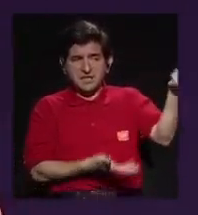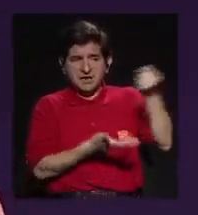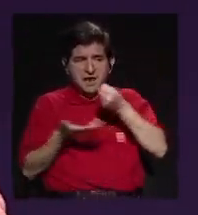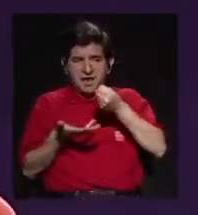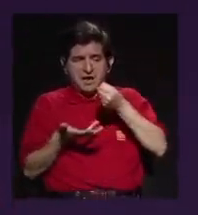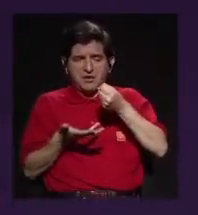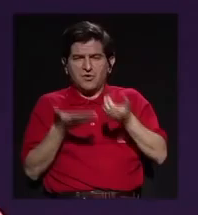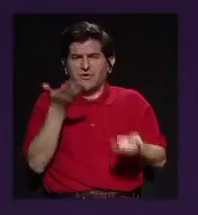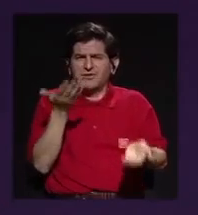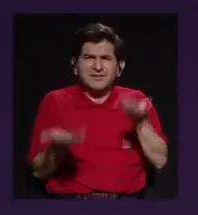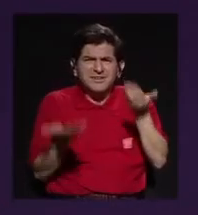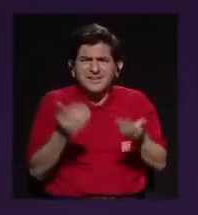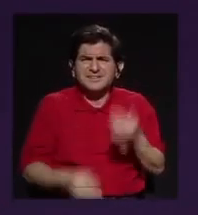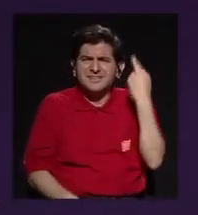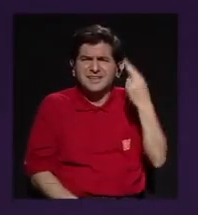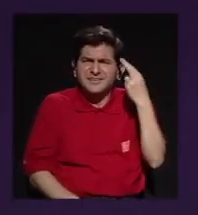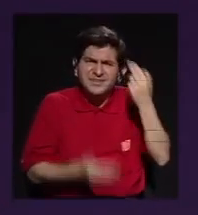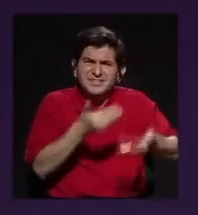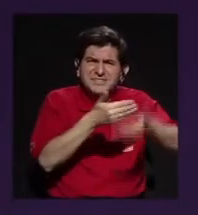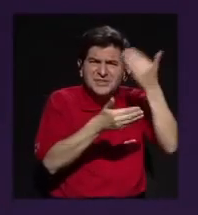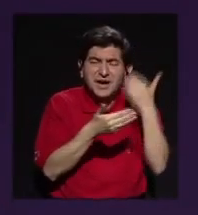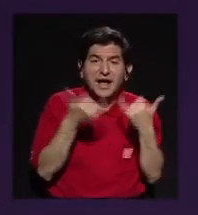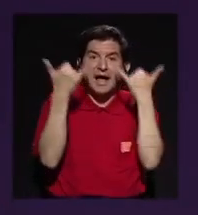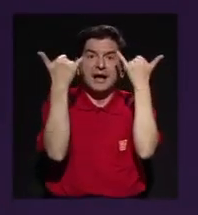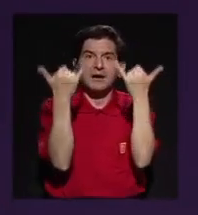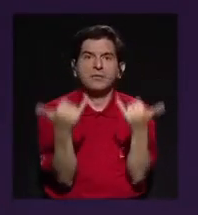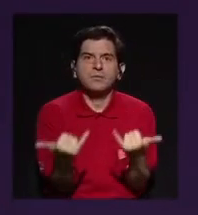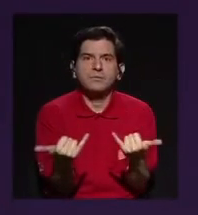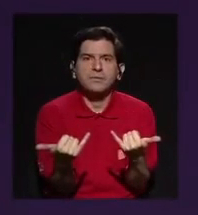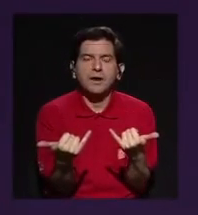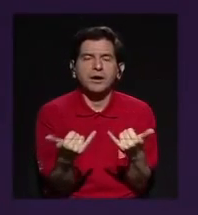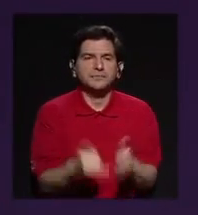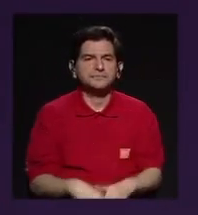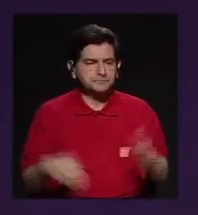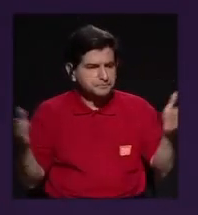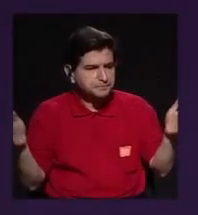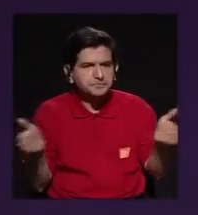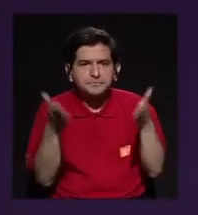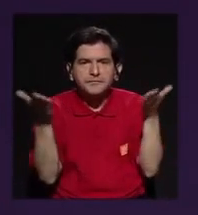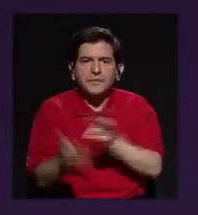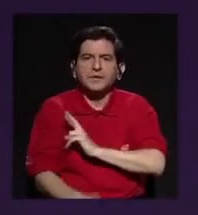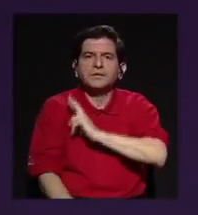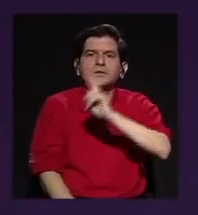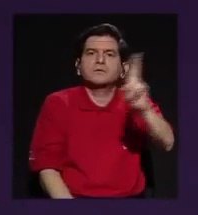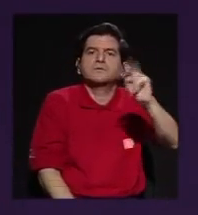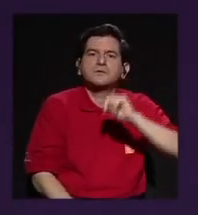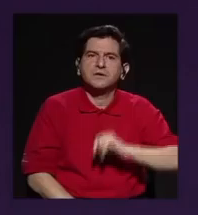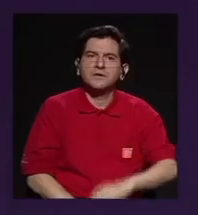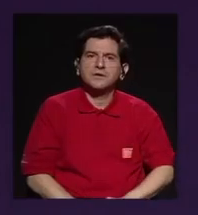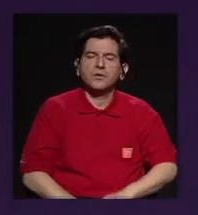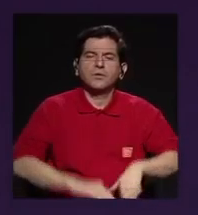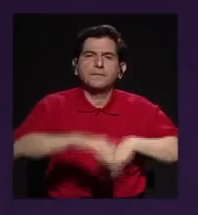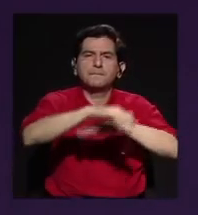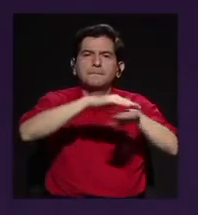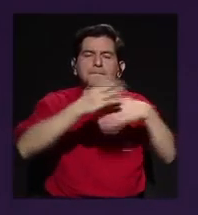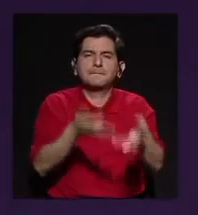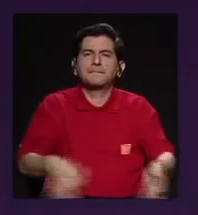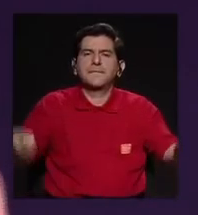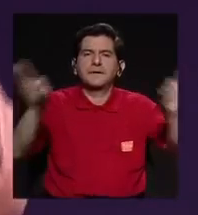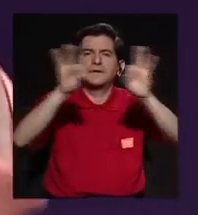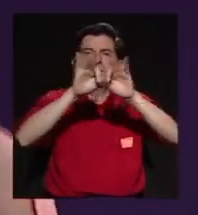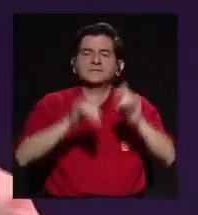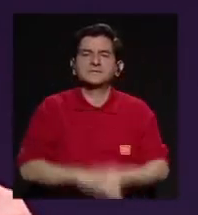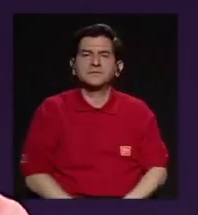que eran como las motivaciones antes. En esta ocasión, la motivación religiosa fue fundamental, ¿verdad? Es